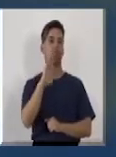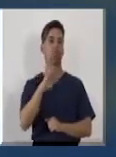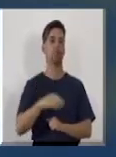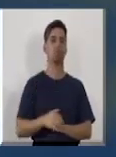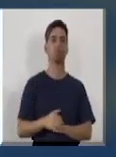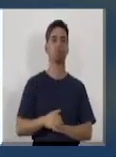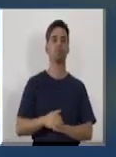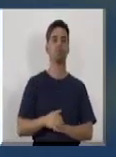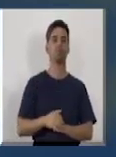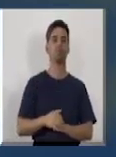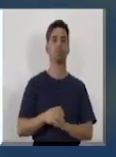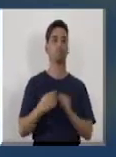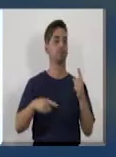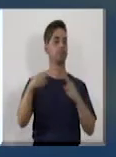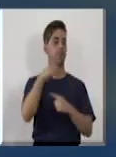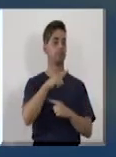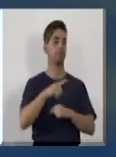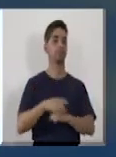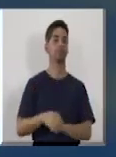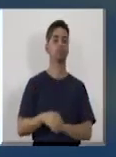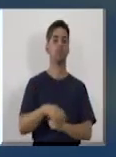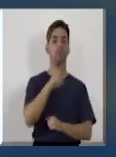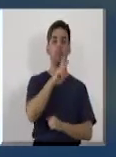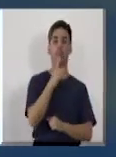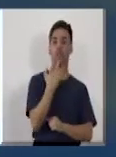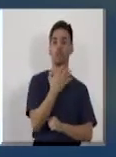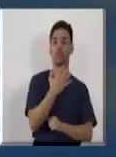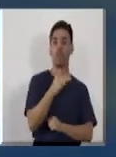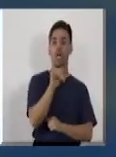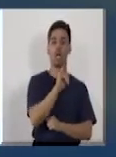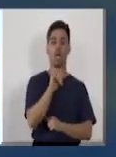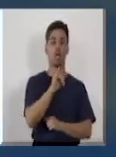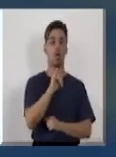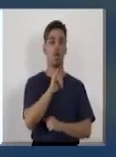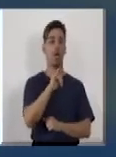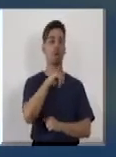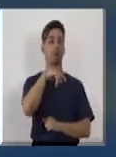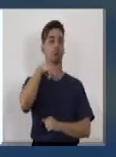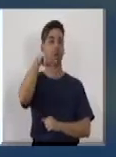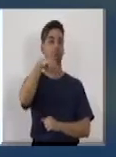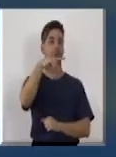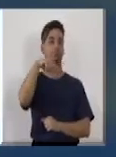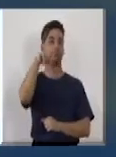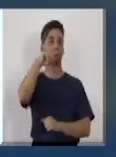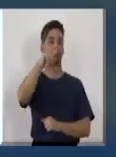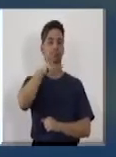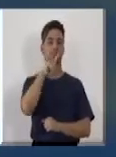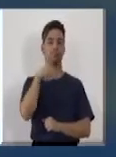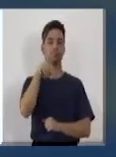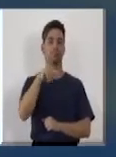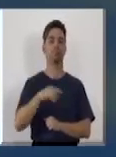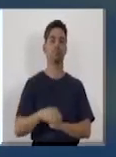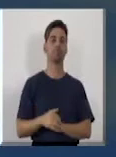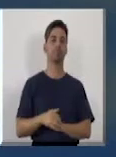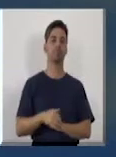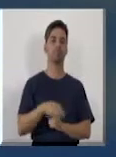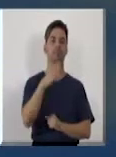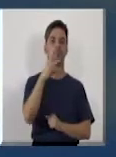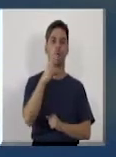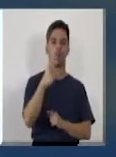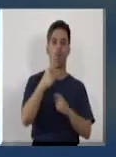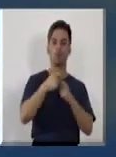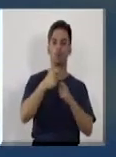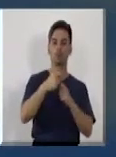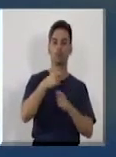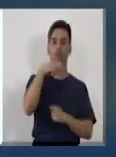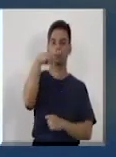velocidad va a ser igual a la longitud de onda por la frecuencia. La unidad de medida de la longitud de onda es metro